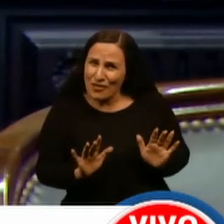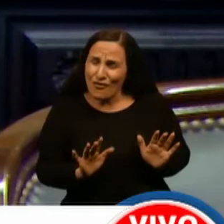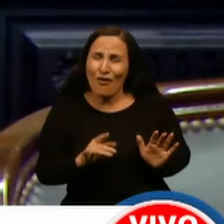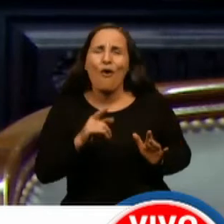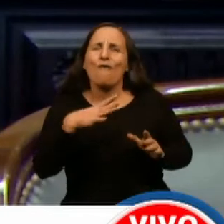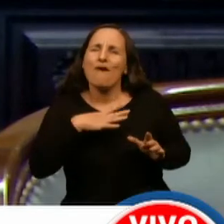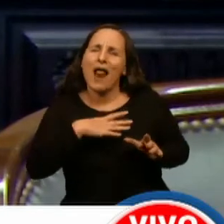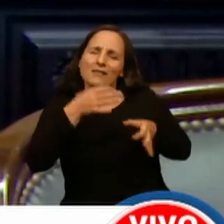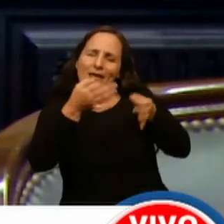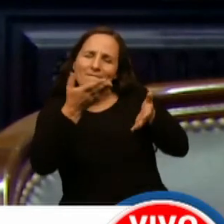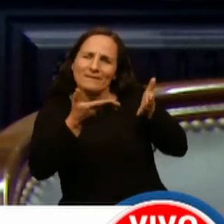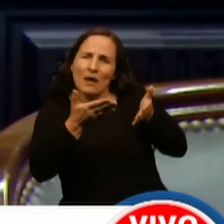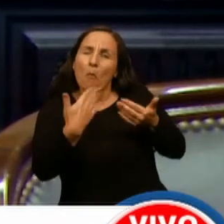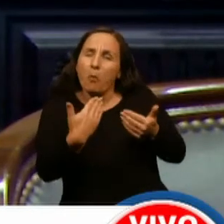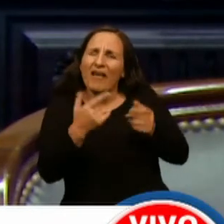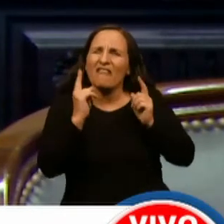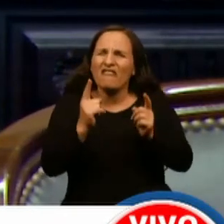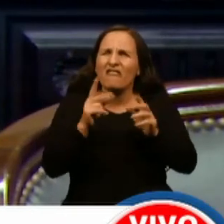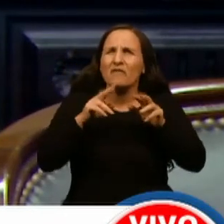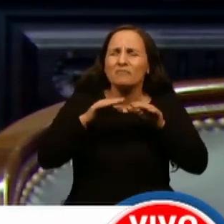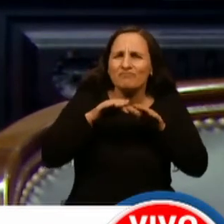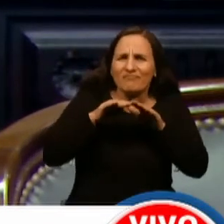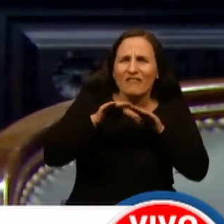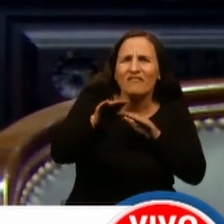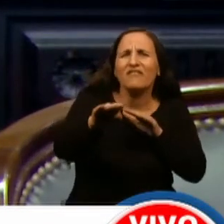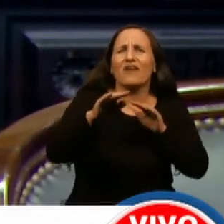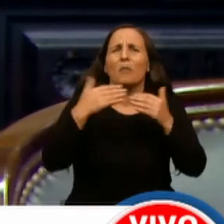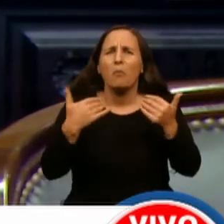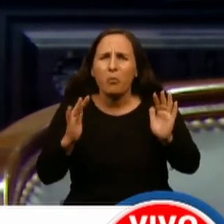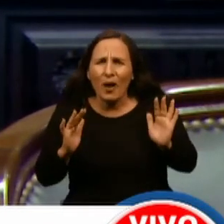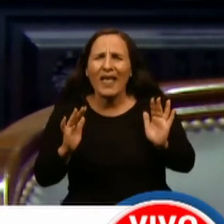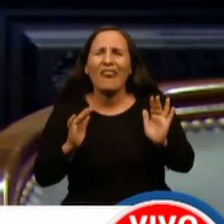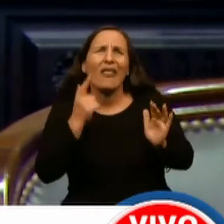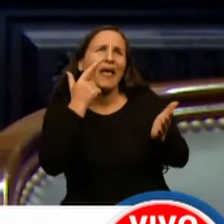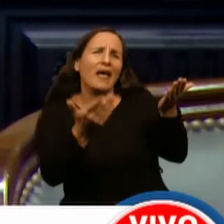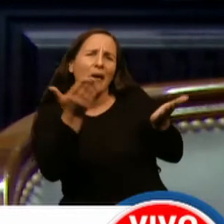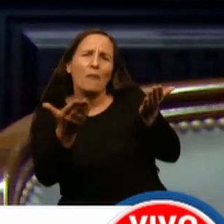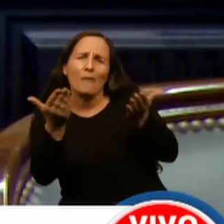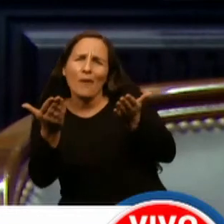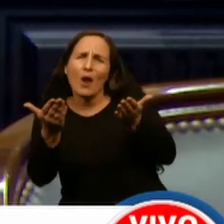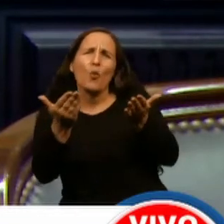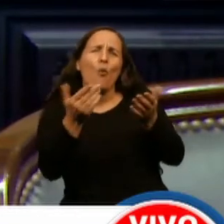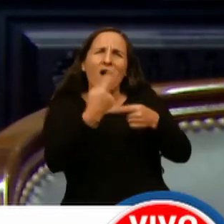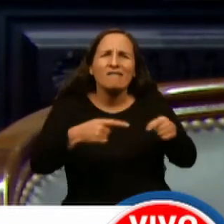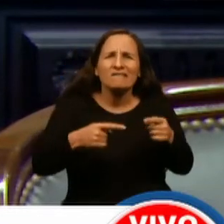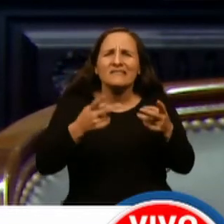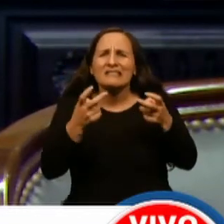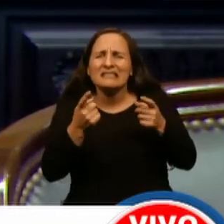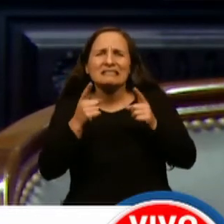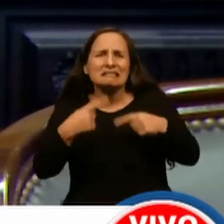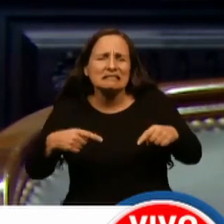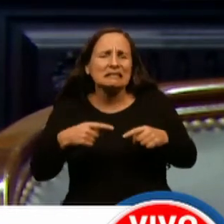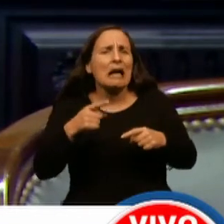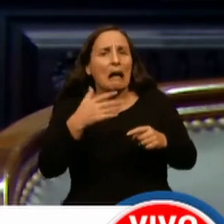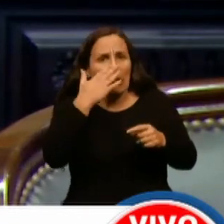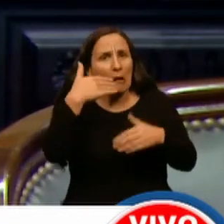el análisis de la sustentabilidad fiscal, sin la debida ponderación de todos los aspectos que hay que cubrir, llevan a